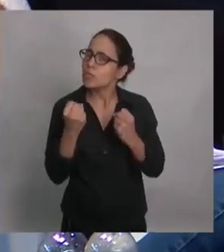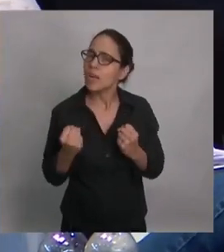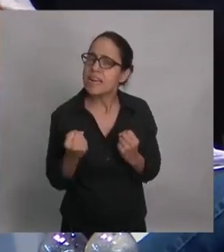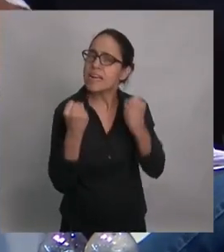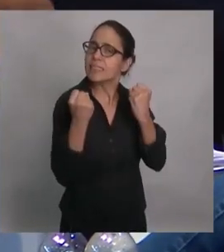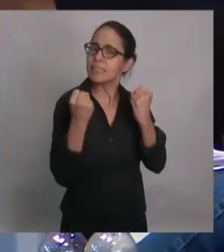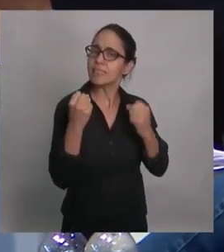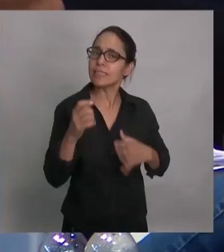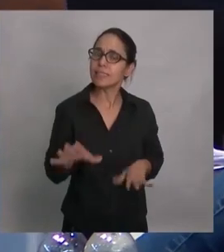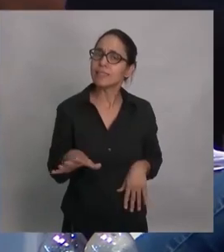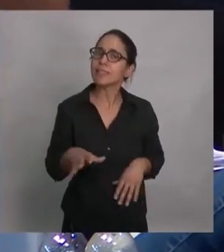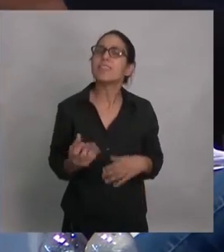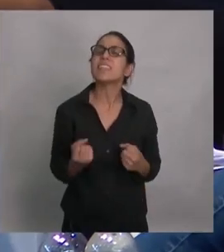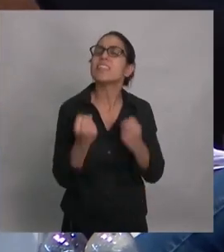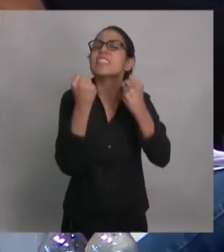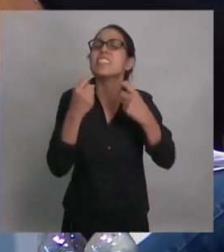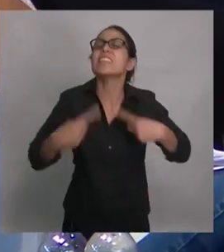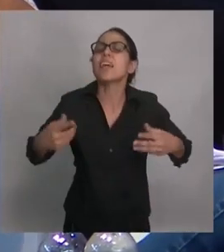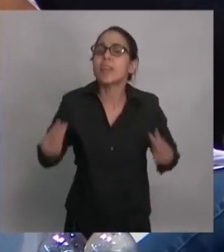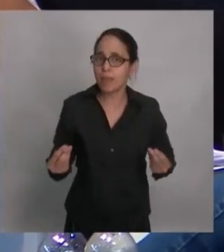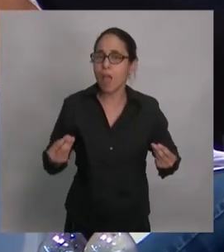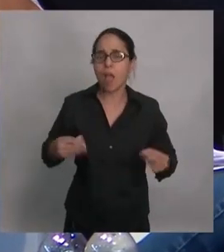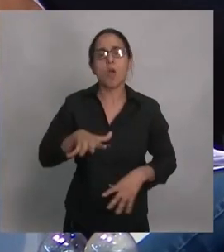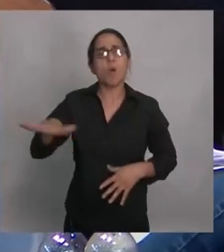Una resistencia que tiene que ser popular.